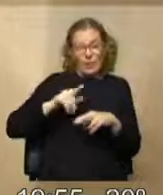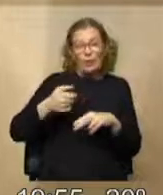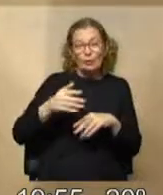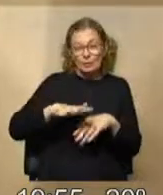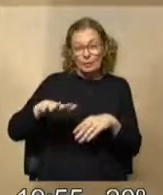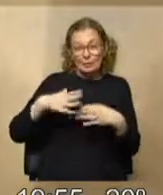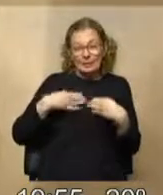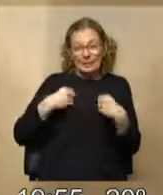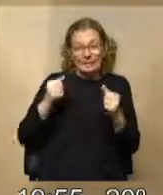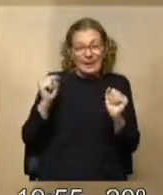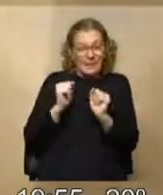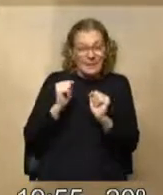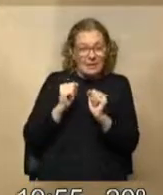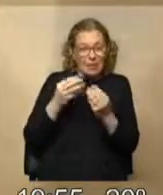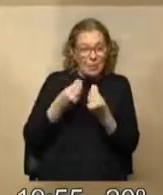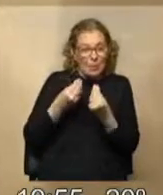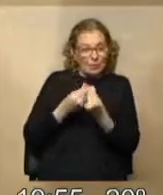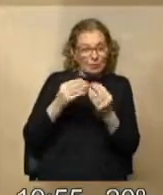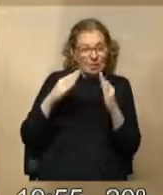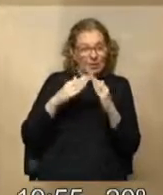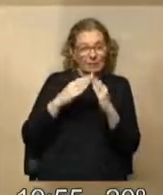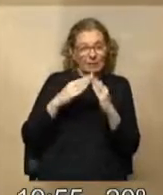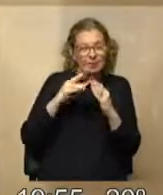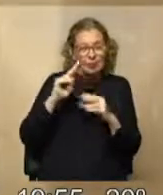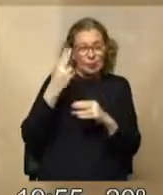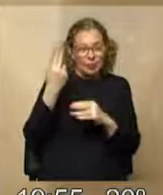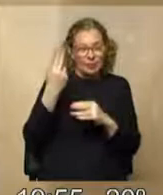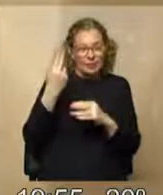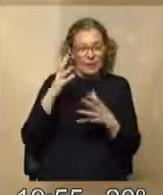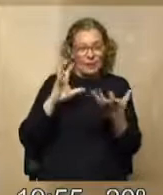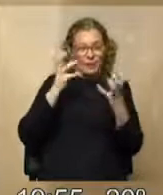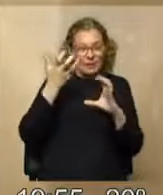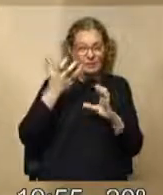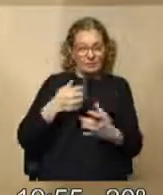pueden sentir ese miedo, porque en muchos hogares del Uruguay, desgraciadamente, hay violencia de género.